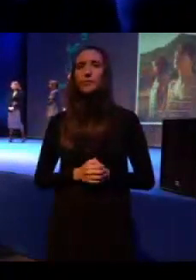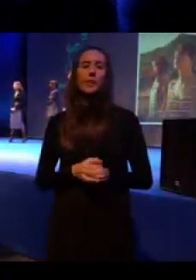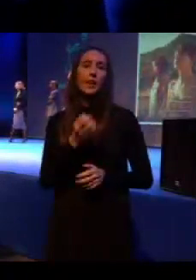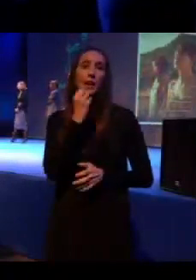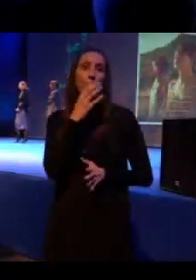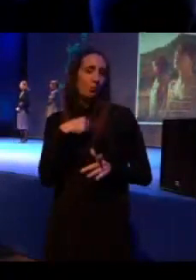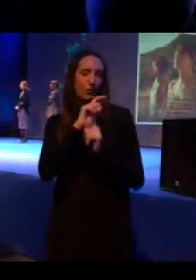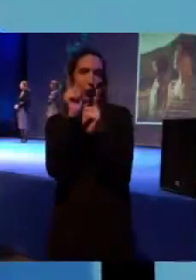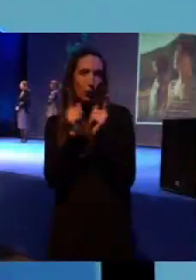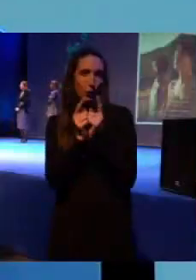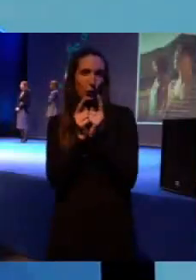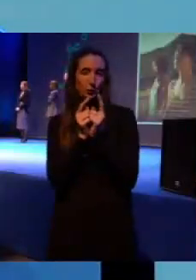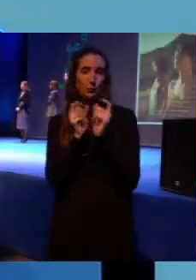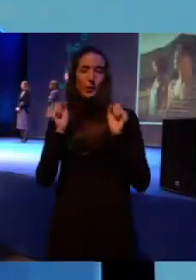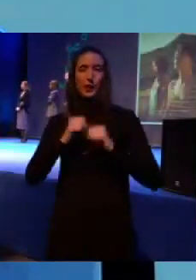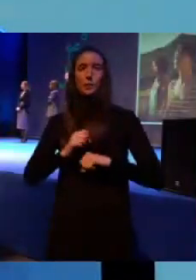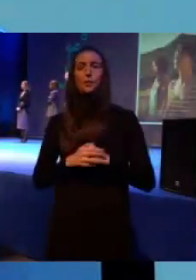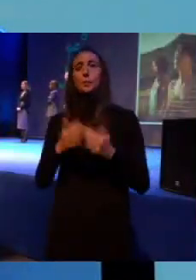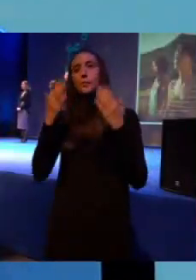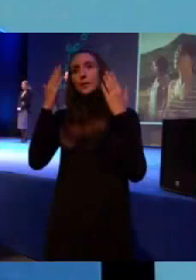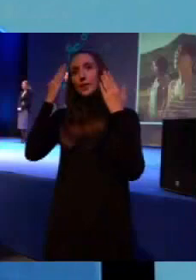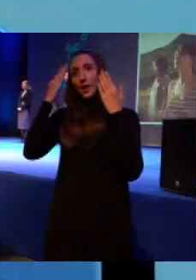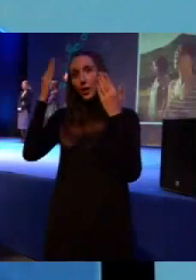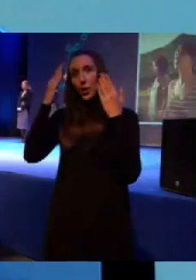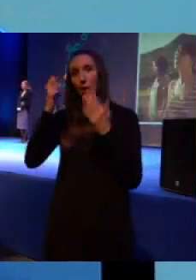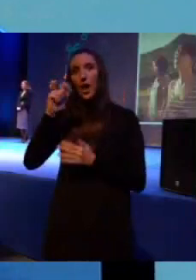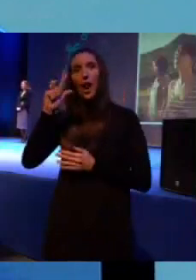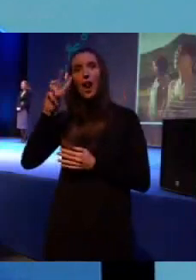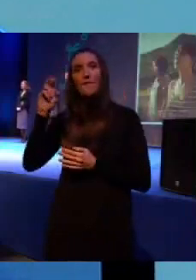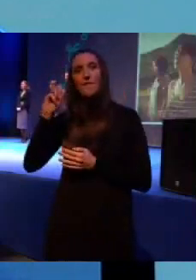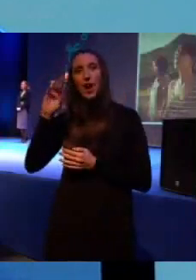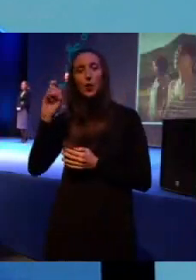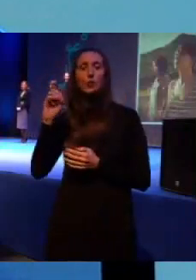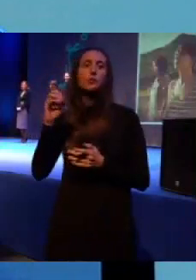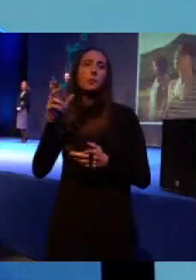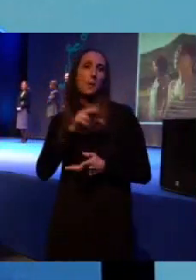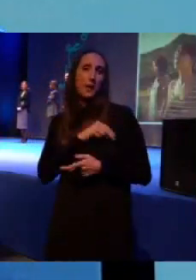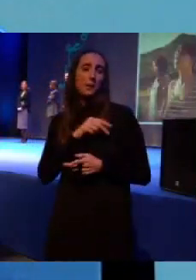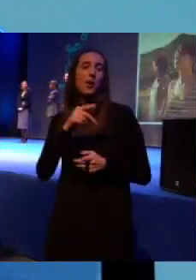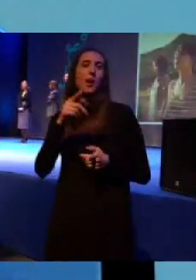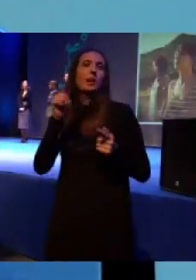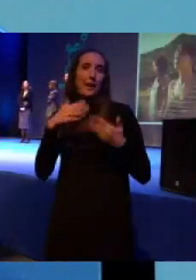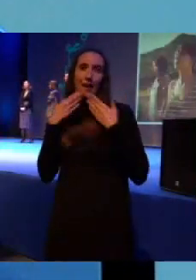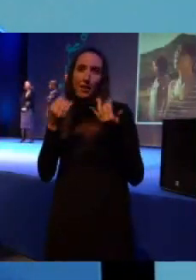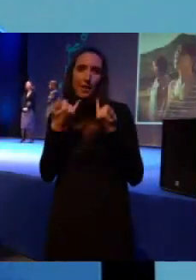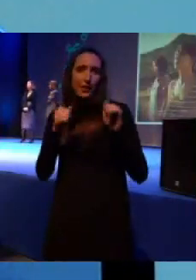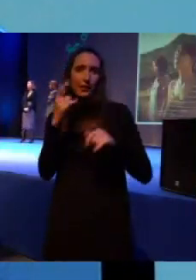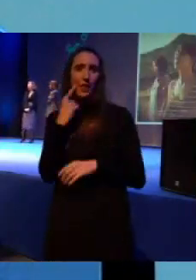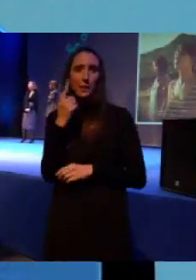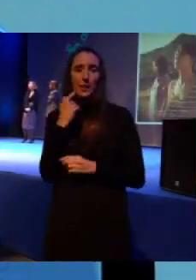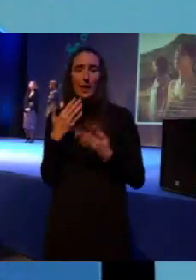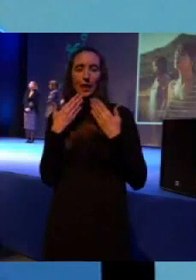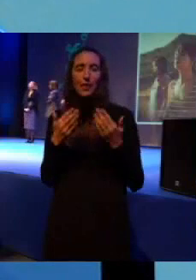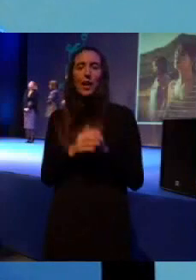Bueno, voy a ser breve, ¿vale? Enhorabuena, Álvaro, por el premio. Agradecimiento al Festival de Almería, por supuesto. Es un